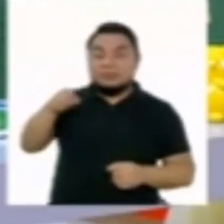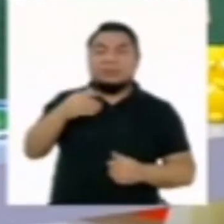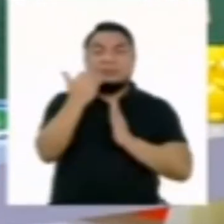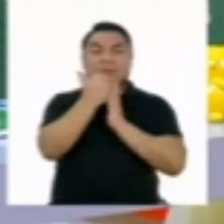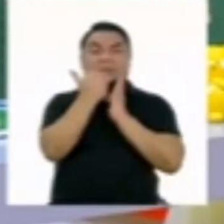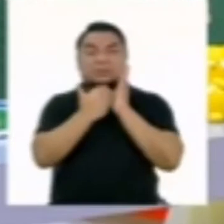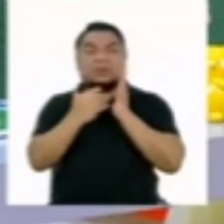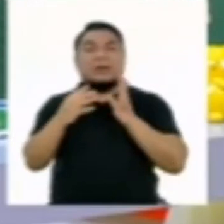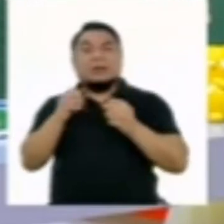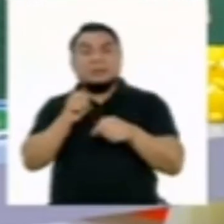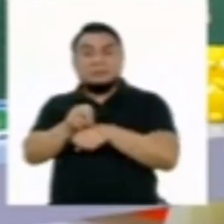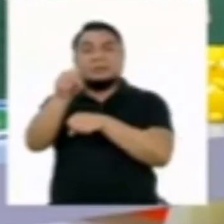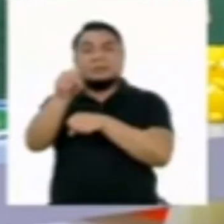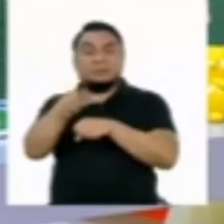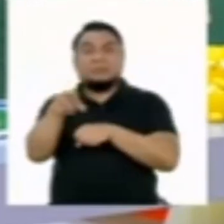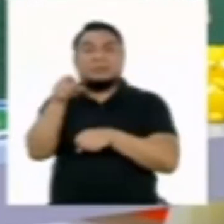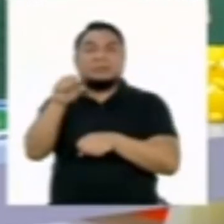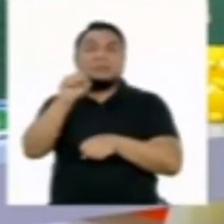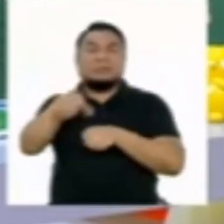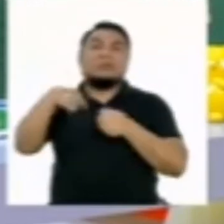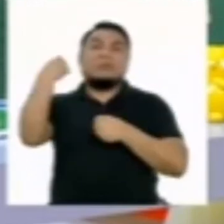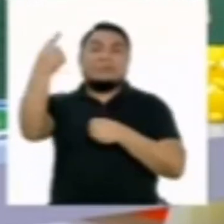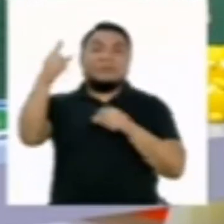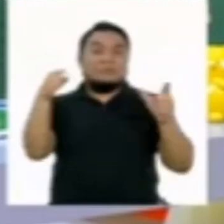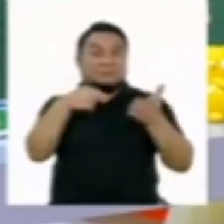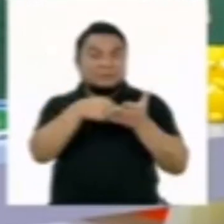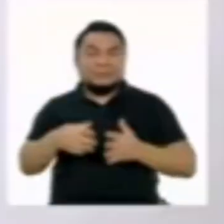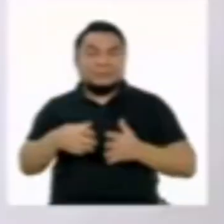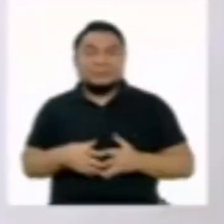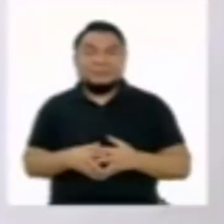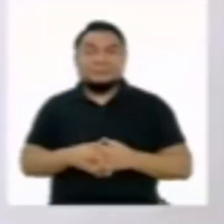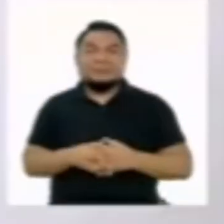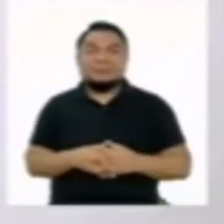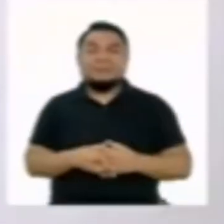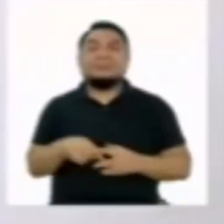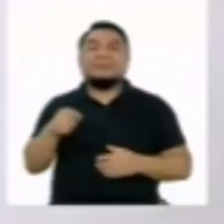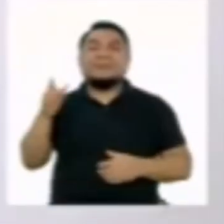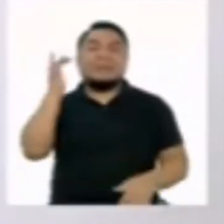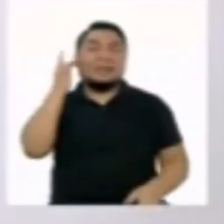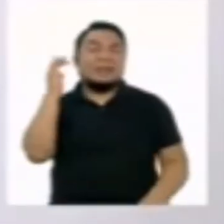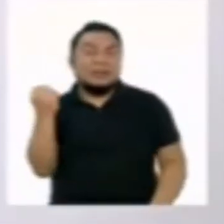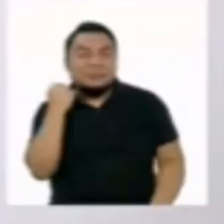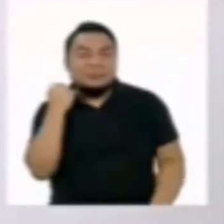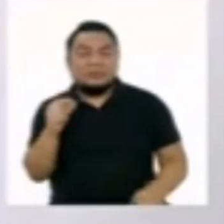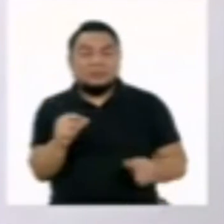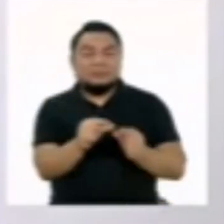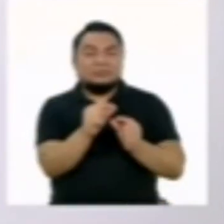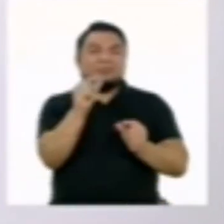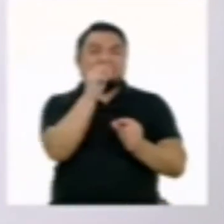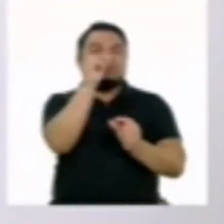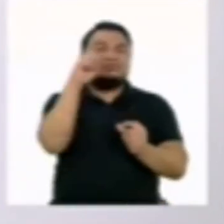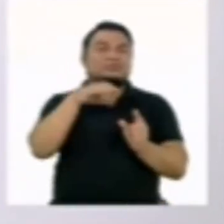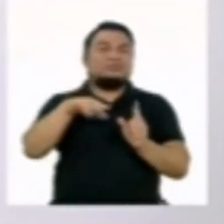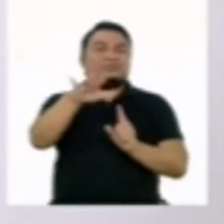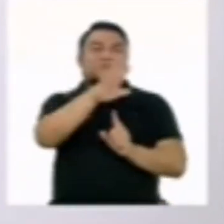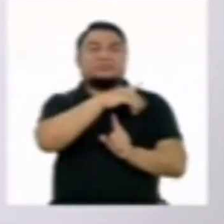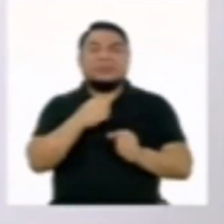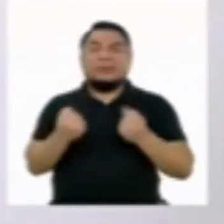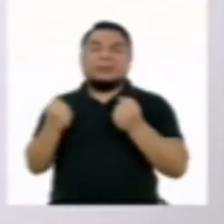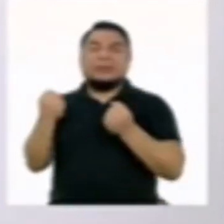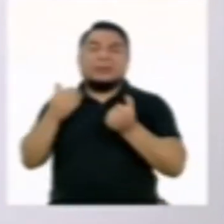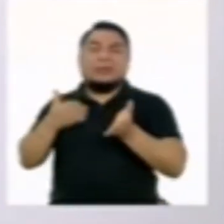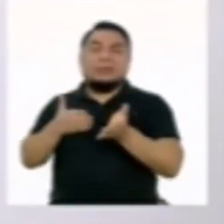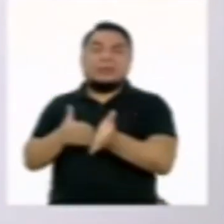las medidas que vamos a sugerir para nuestro fanzine la próxima semana. Los ruidos, los gases, la congestión